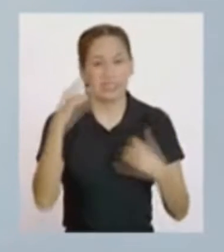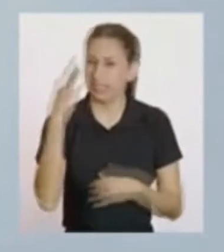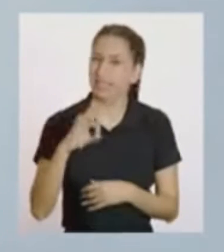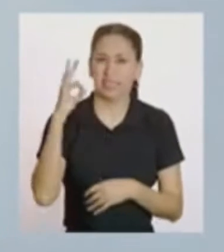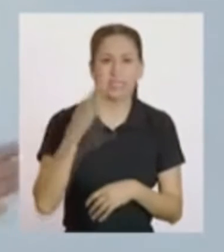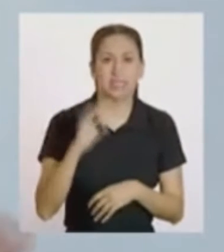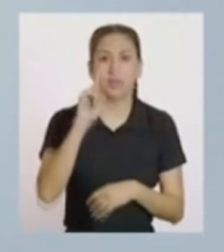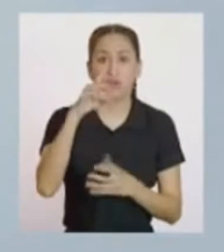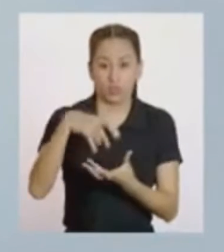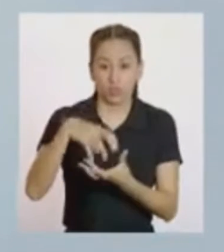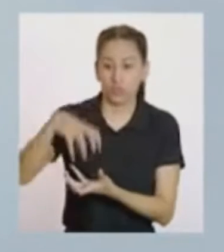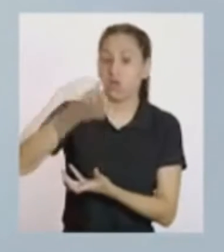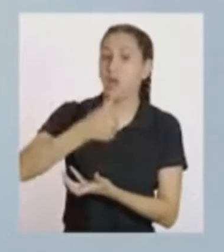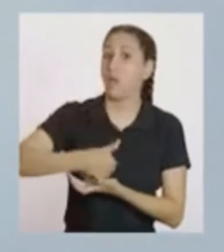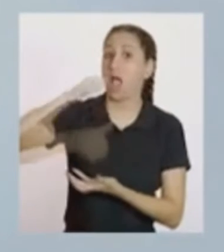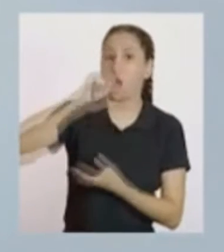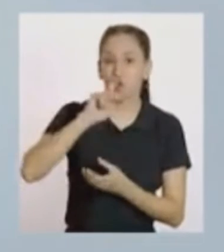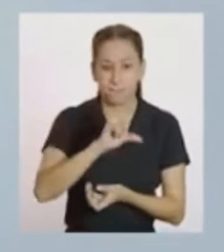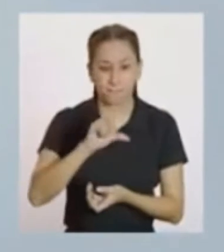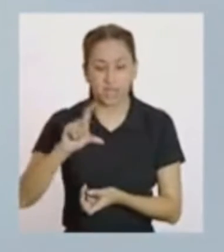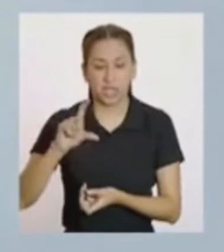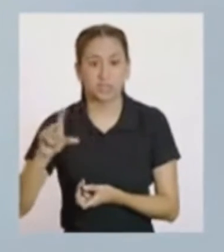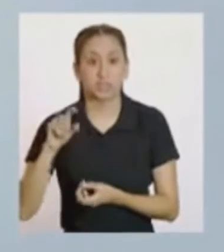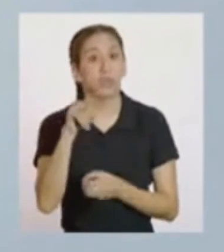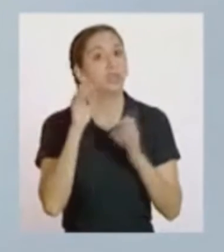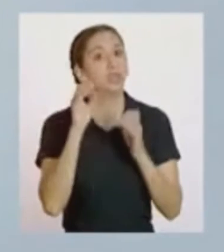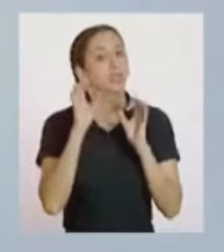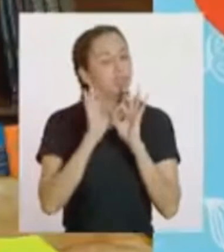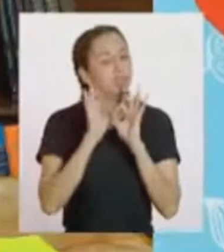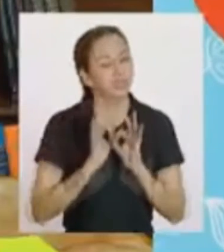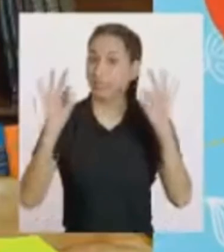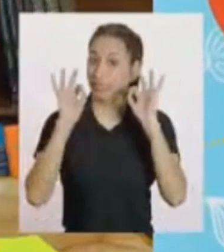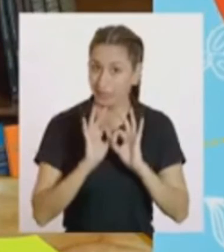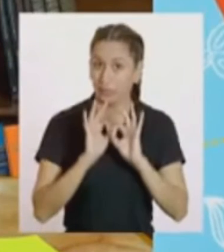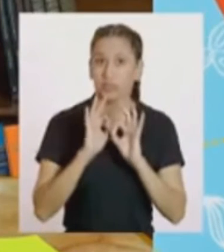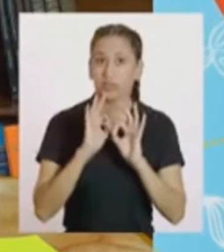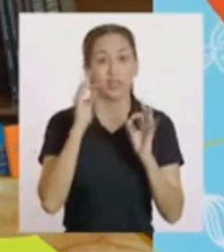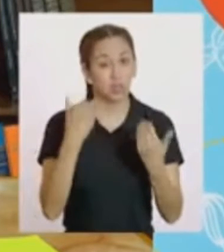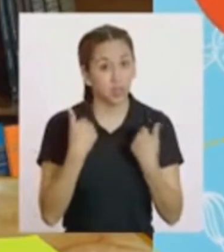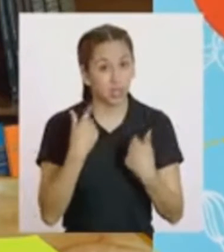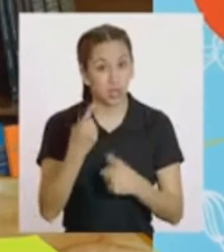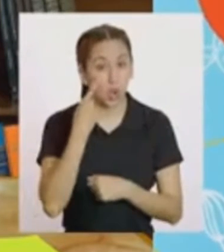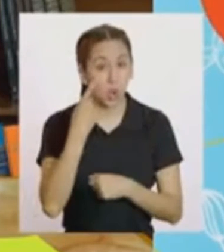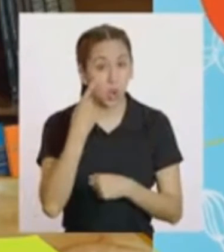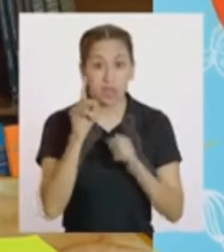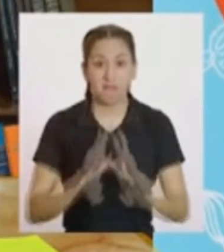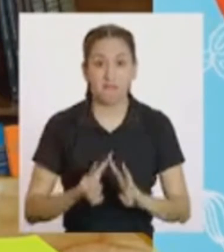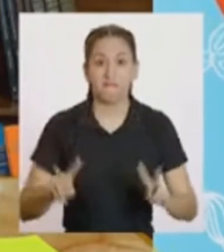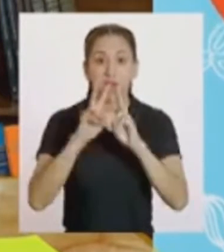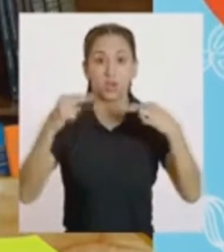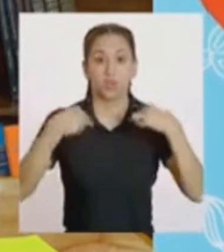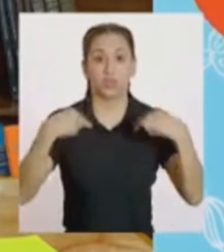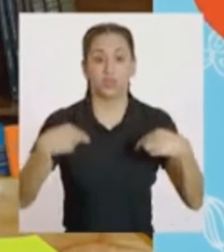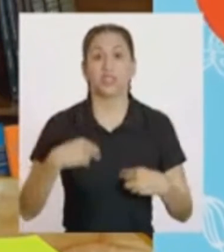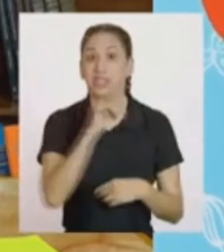decir que tengan siempre a la mano un tomatodo o vasos de agua. Es sumamente importante dar a conocer el